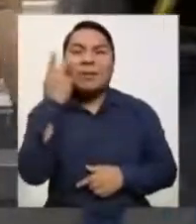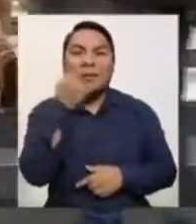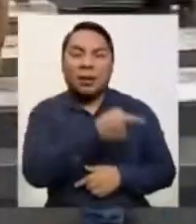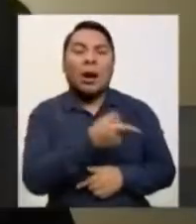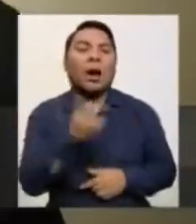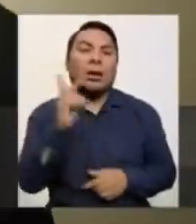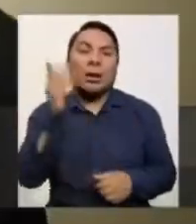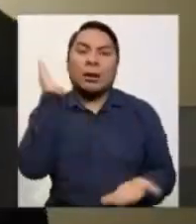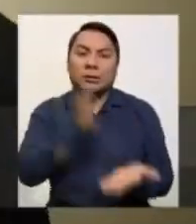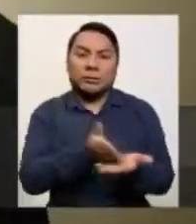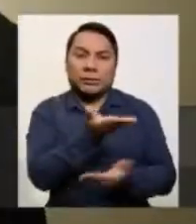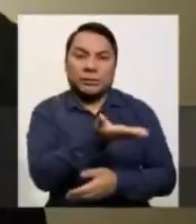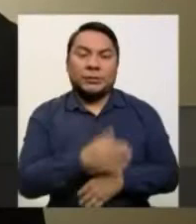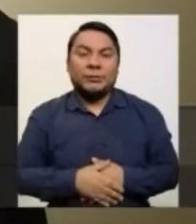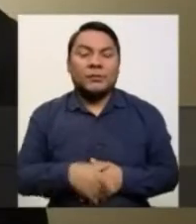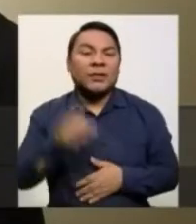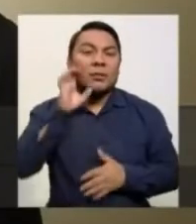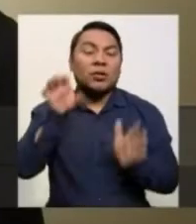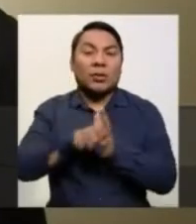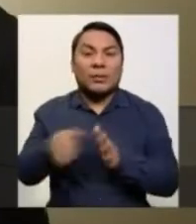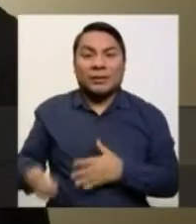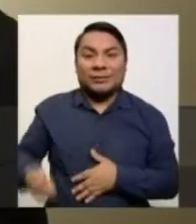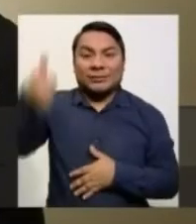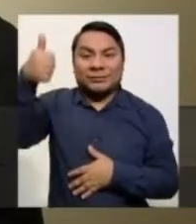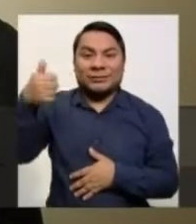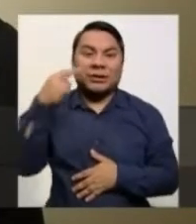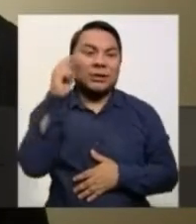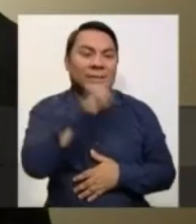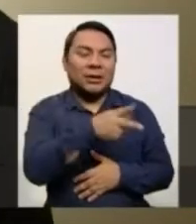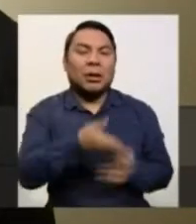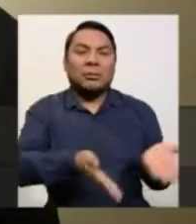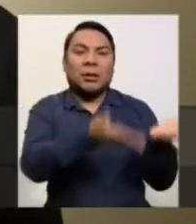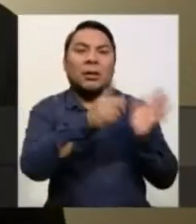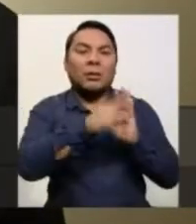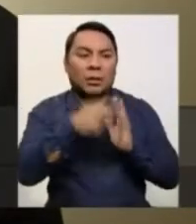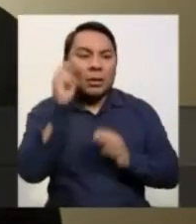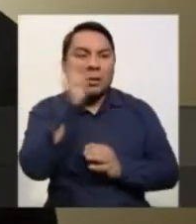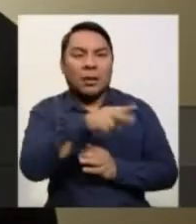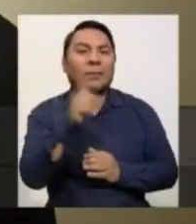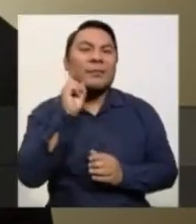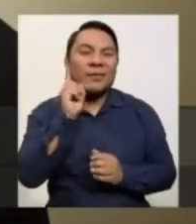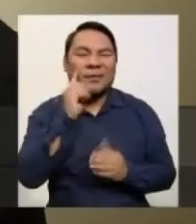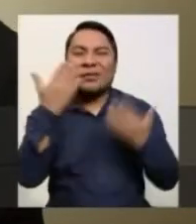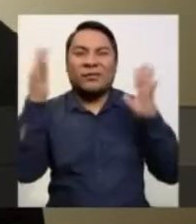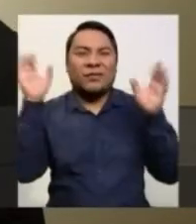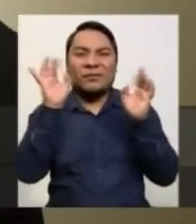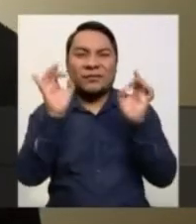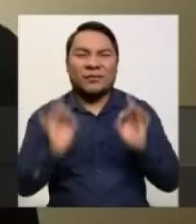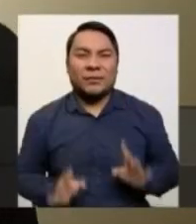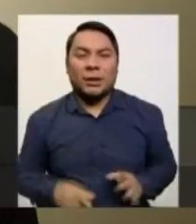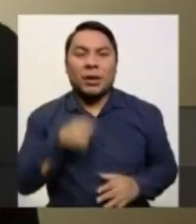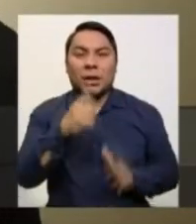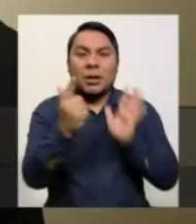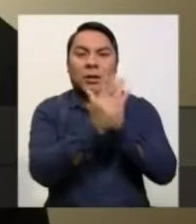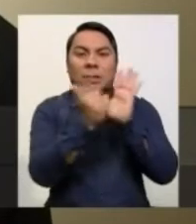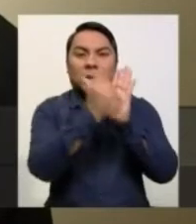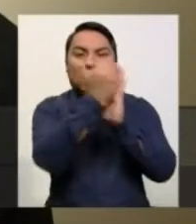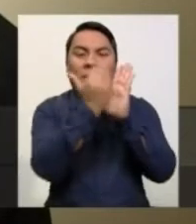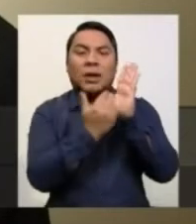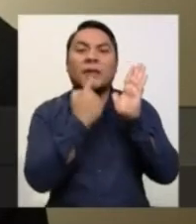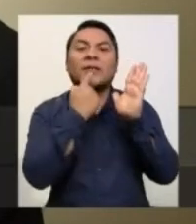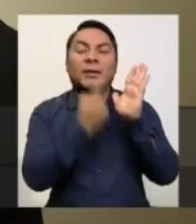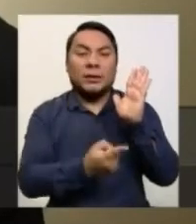falta grave. Si el empleador verifica que no se han cumplido con los requisitos de la ley, el mismo decreto supremo establece que es una